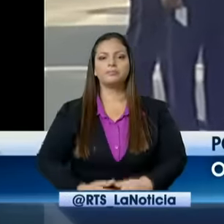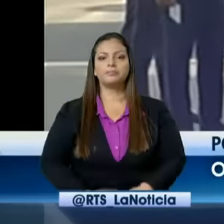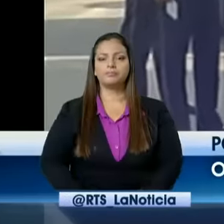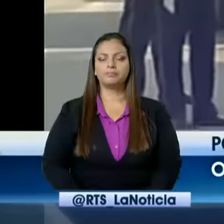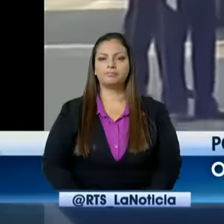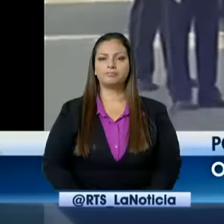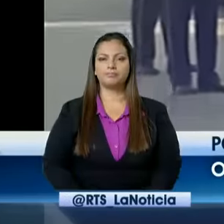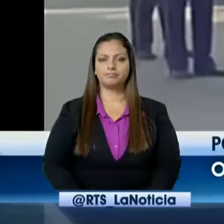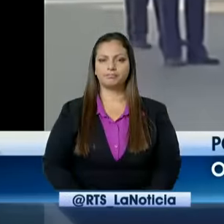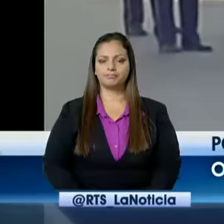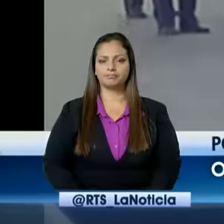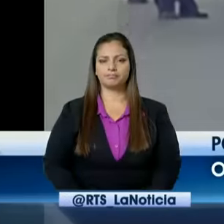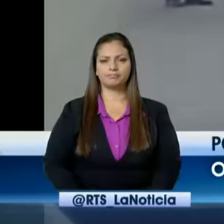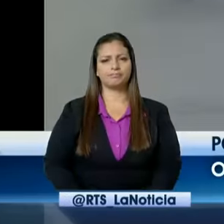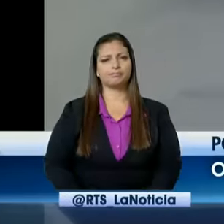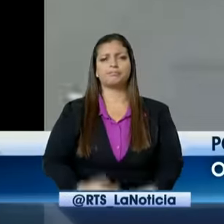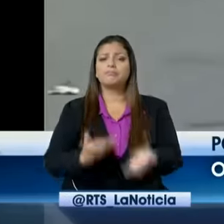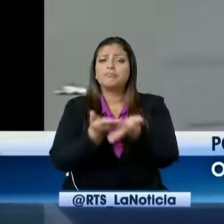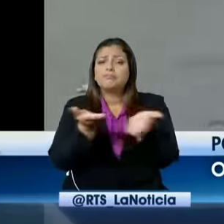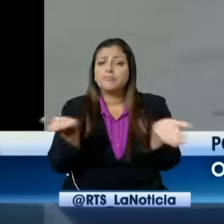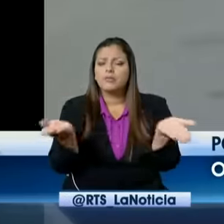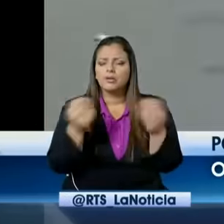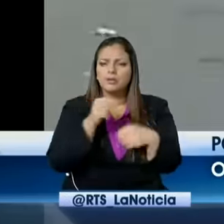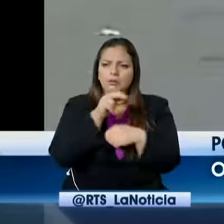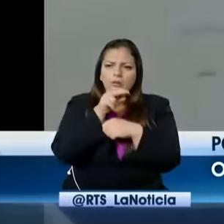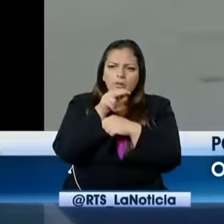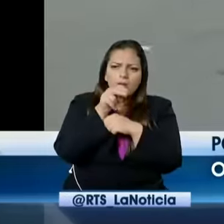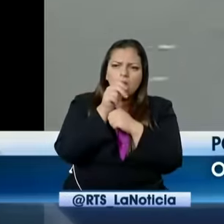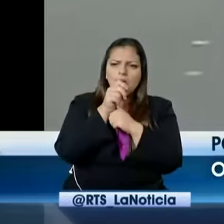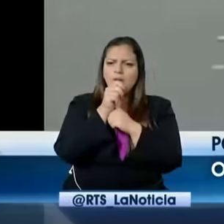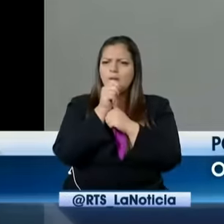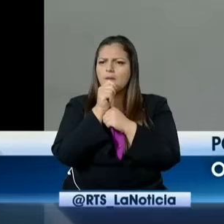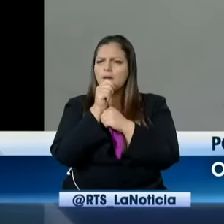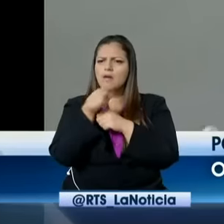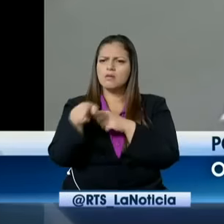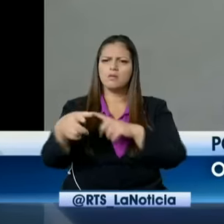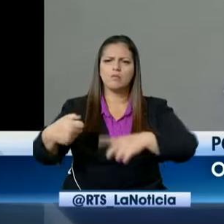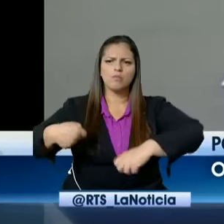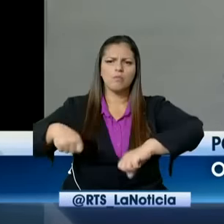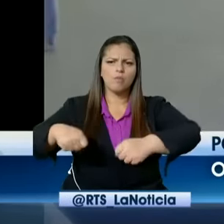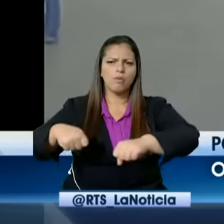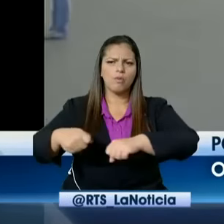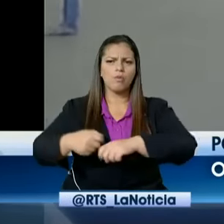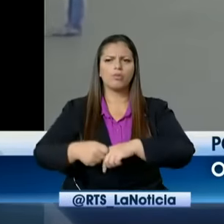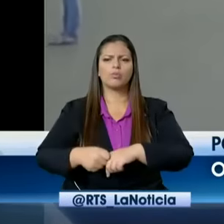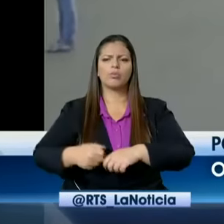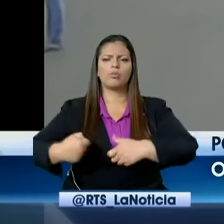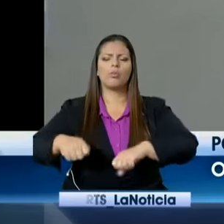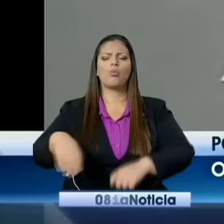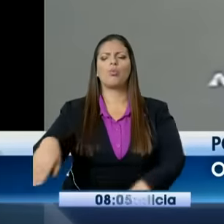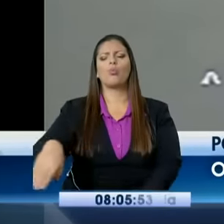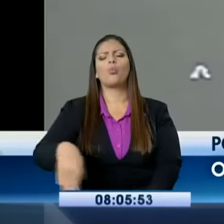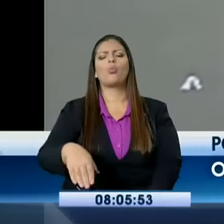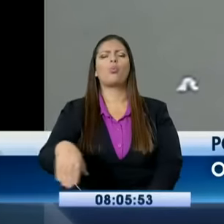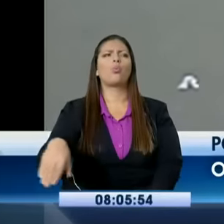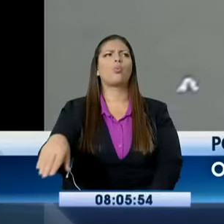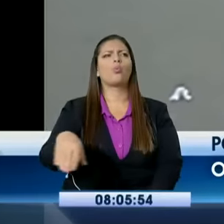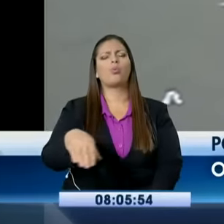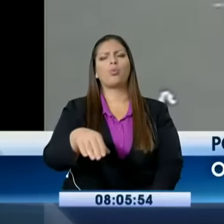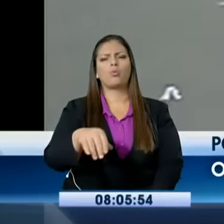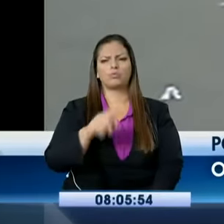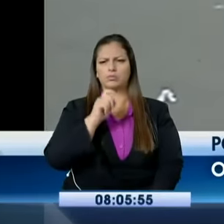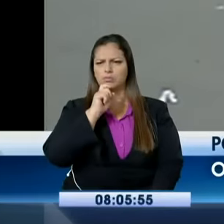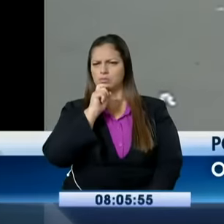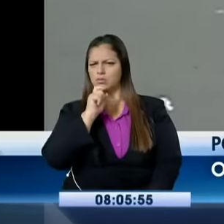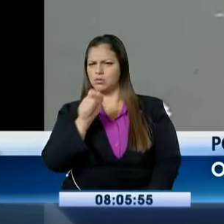si ve un vehículo sospechoso, si ve una moto sospechosa, si ve que están circulando de una manera anormal o que anda